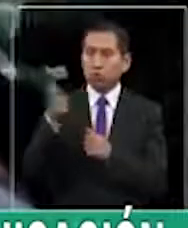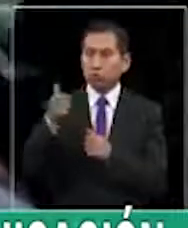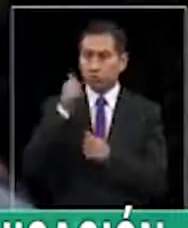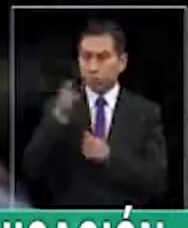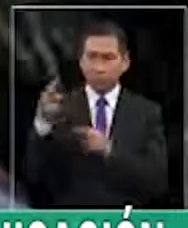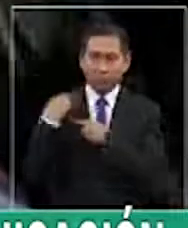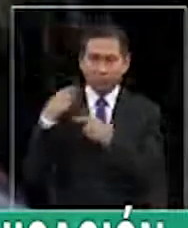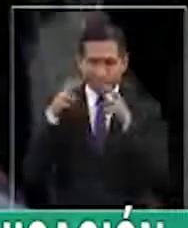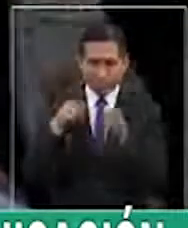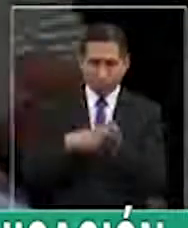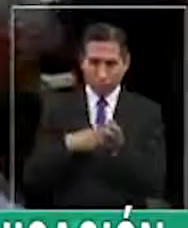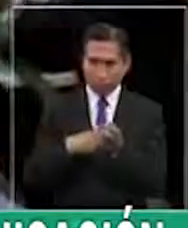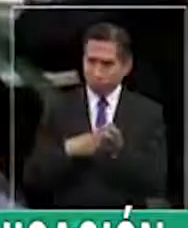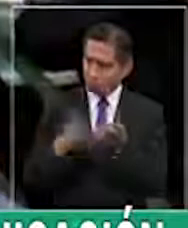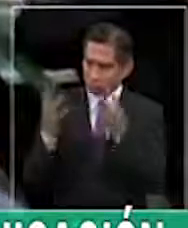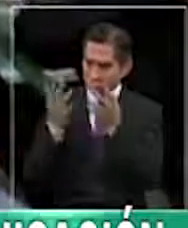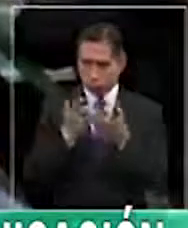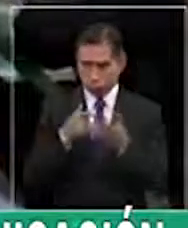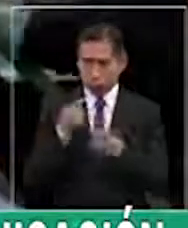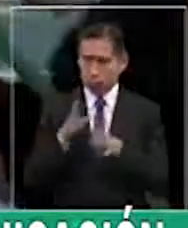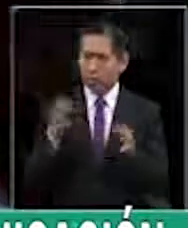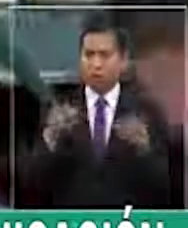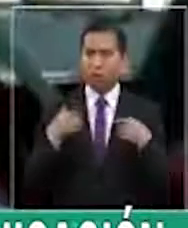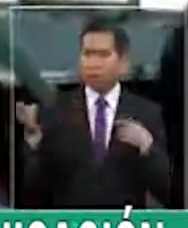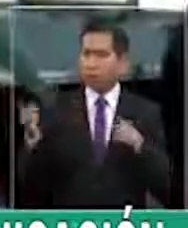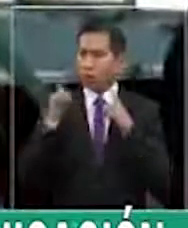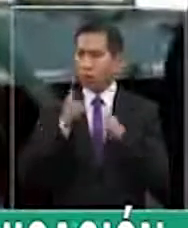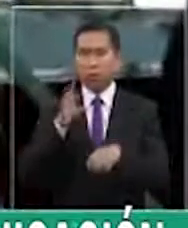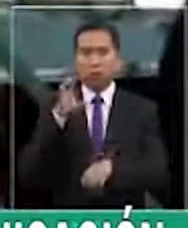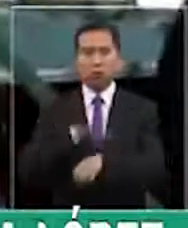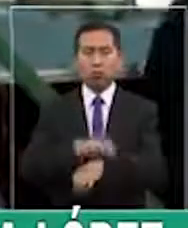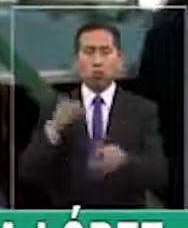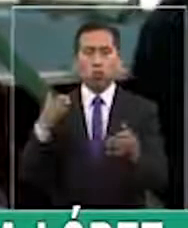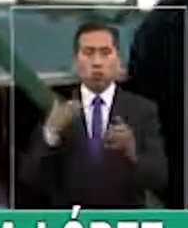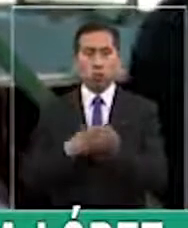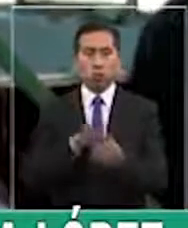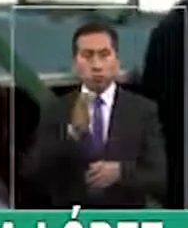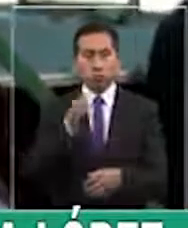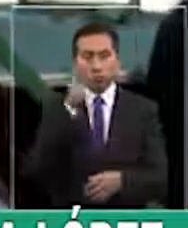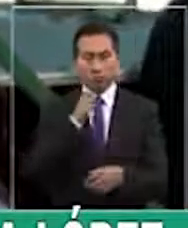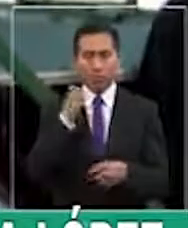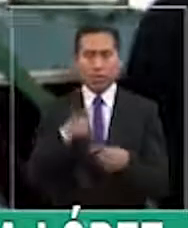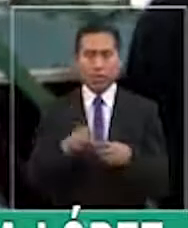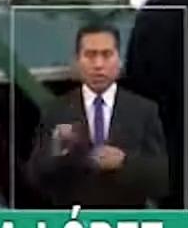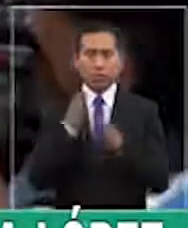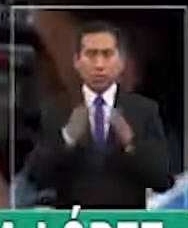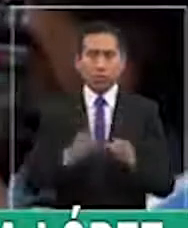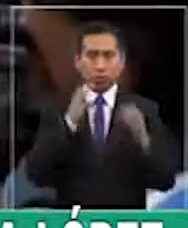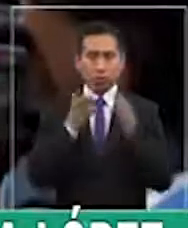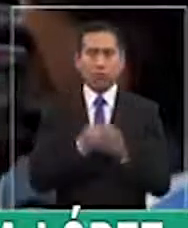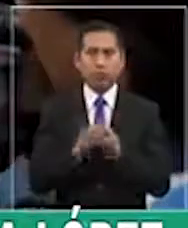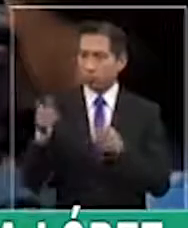investigadora. Caso tenemos entendido de que ya se ha emitido mandamientos de aprehensión contra la ex ministra.